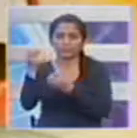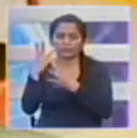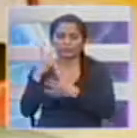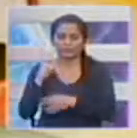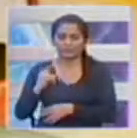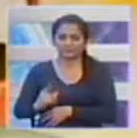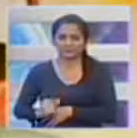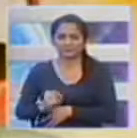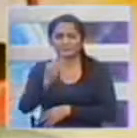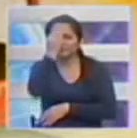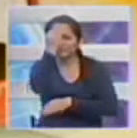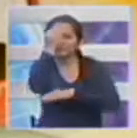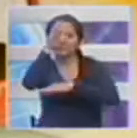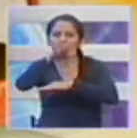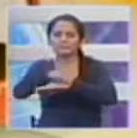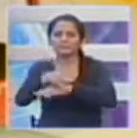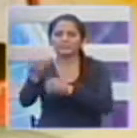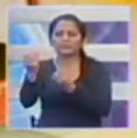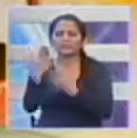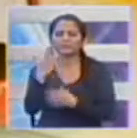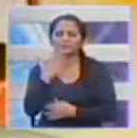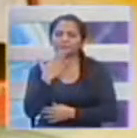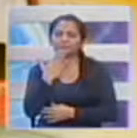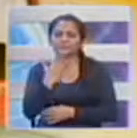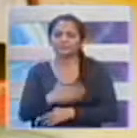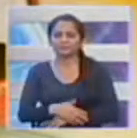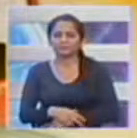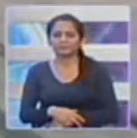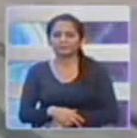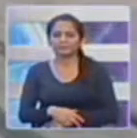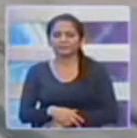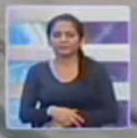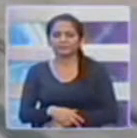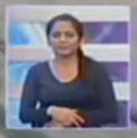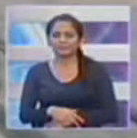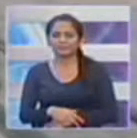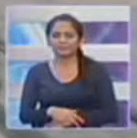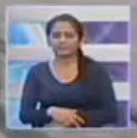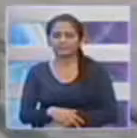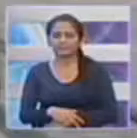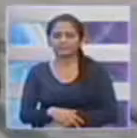detalles. Hernán, buenas tardes y adelante por favor con su informe.